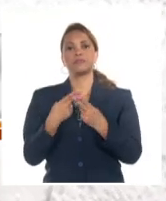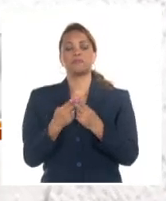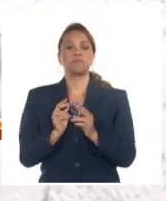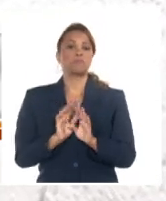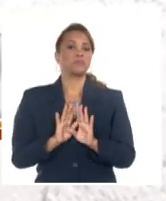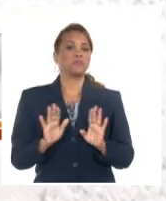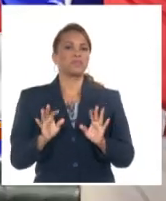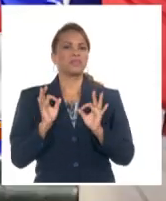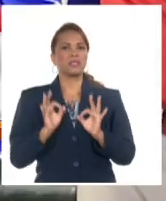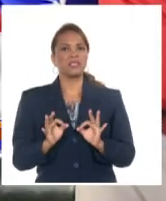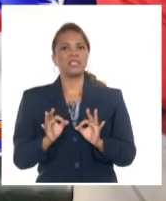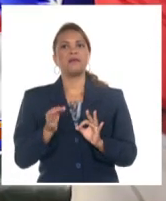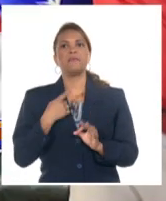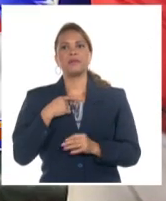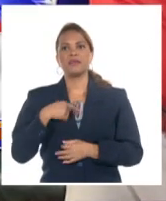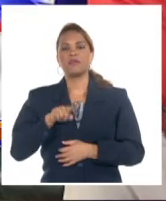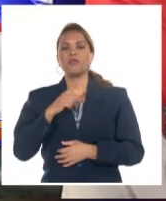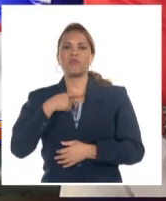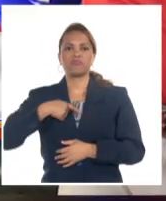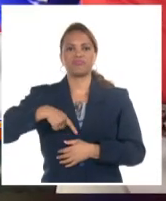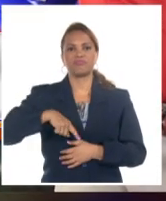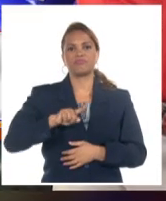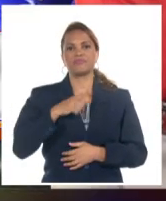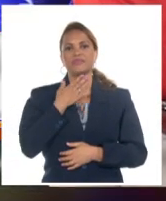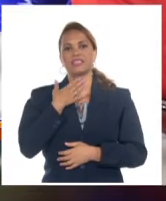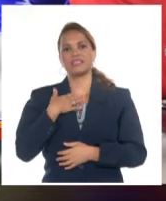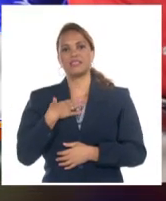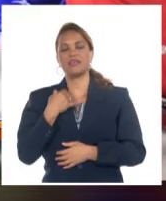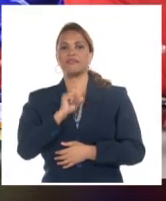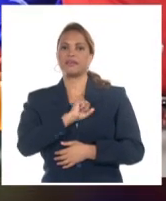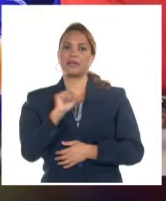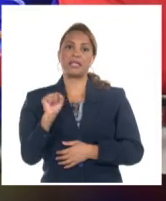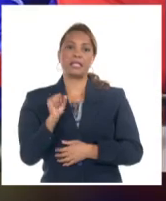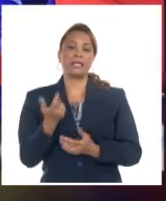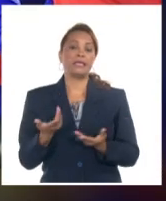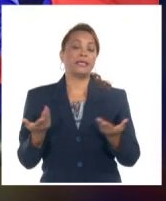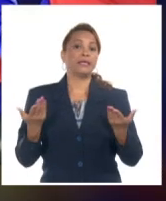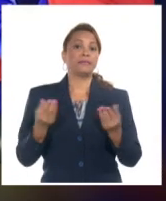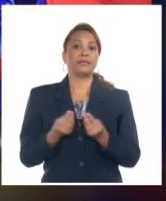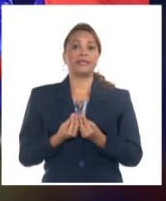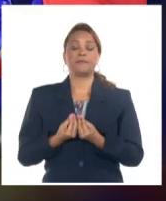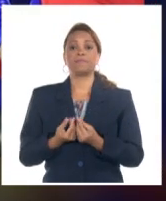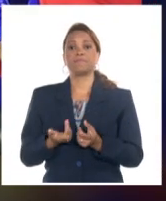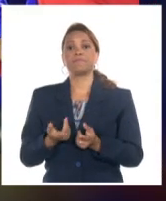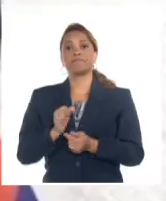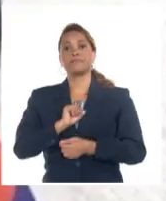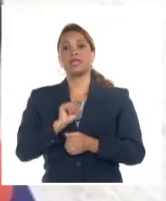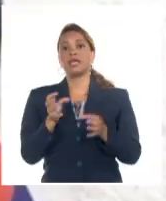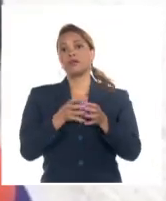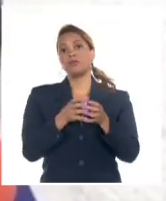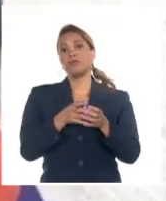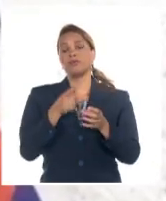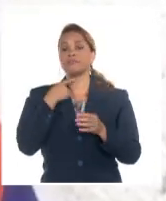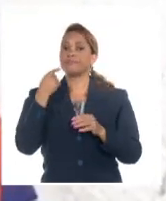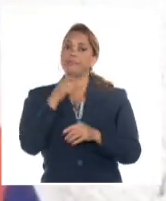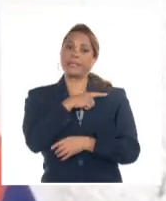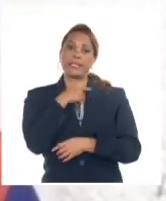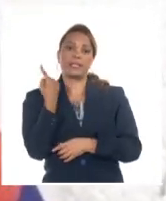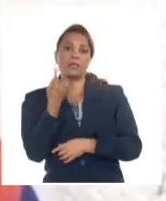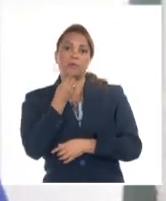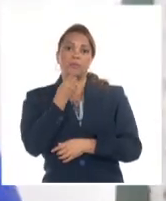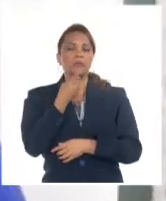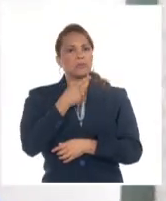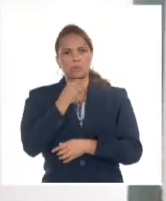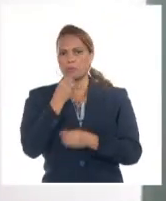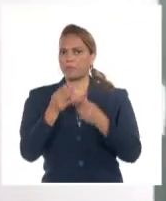siempre salgo con las ganas y el interés de hacer las cosas bien. Y aunque el equipo no ganó, me siento complacido con la salida que